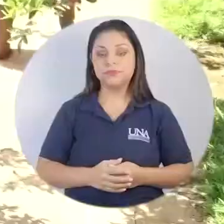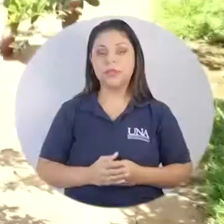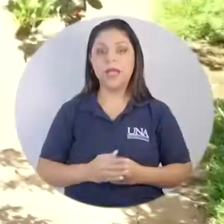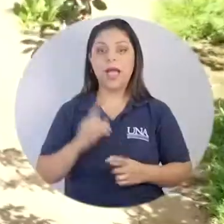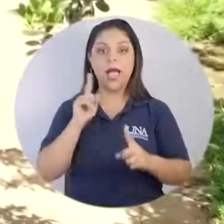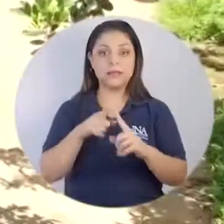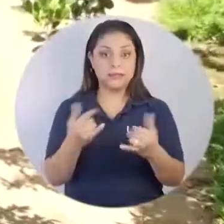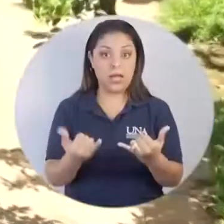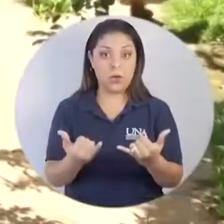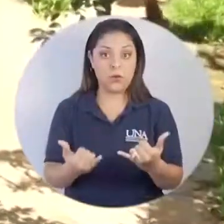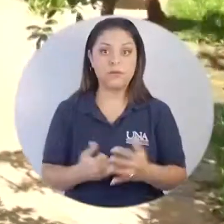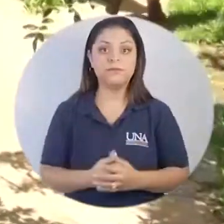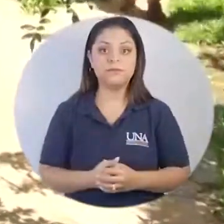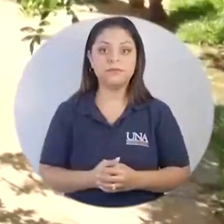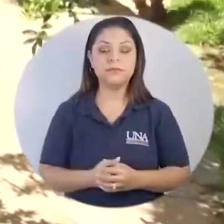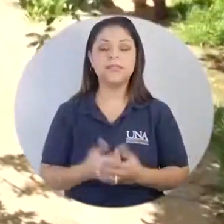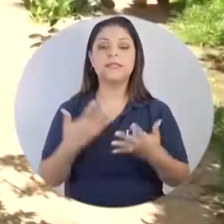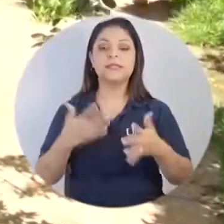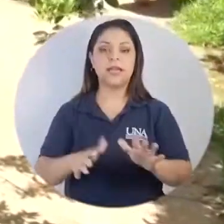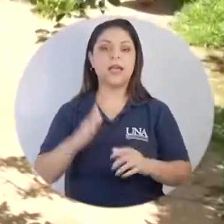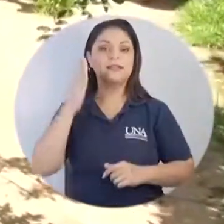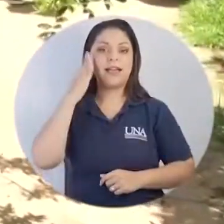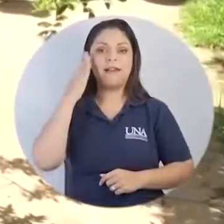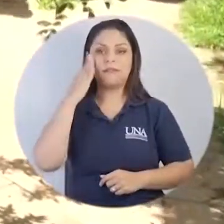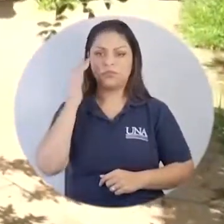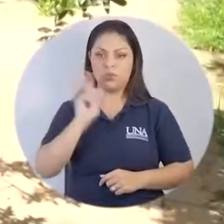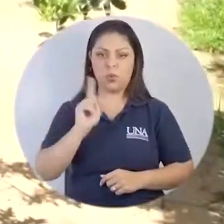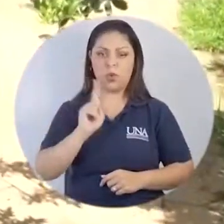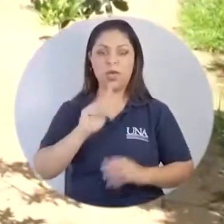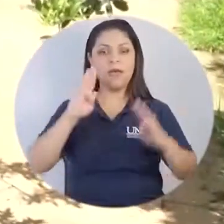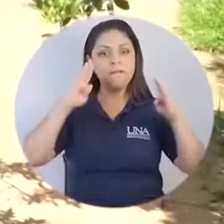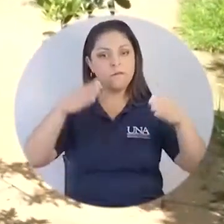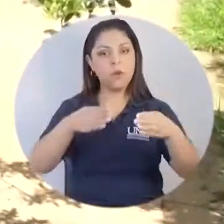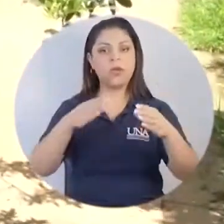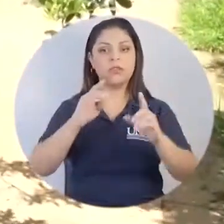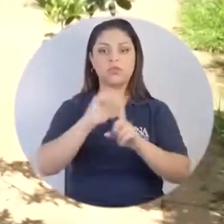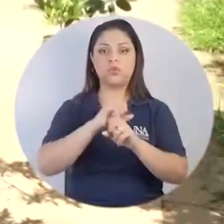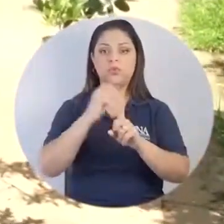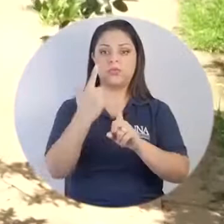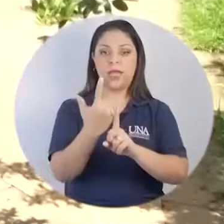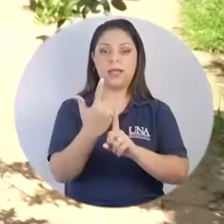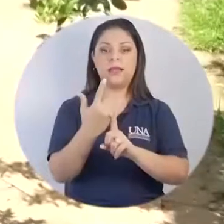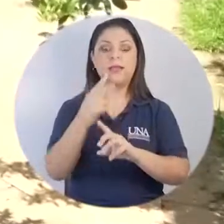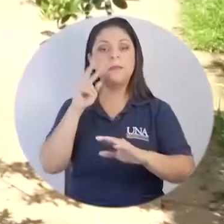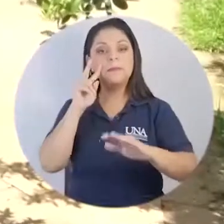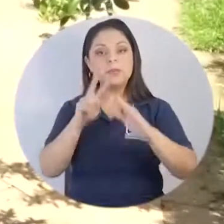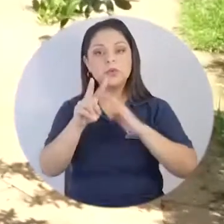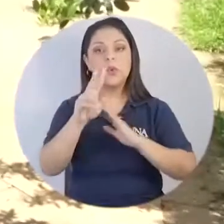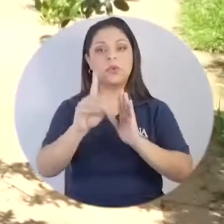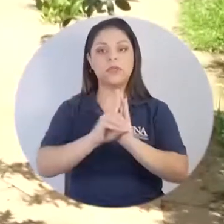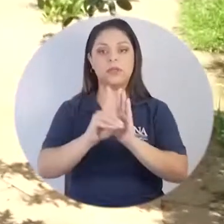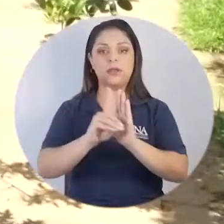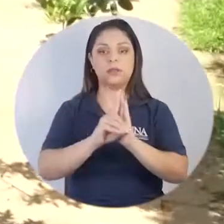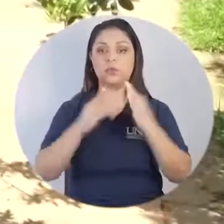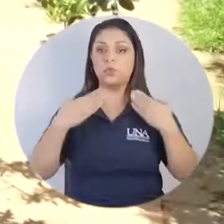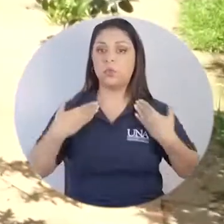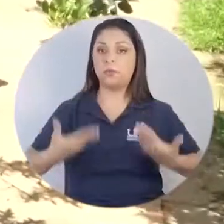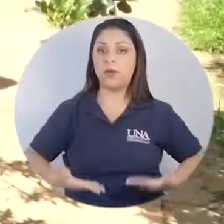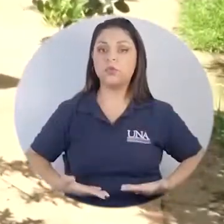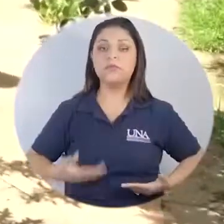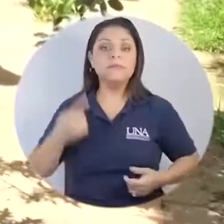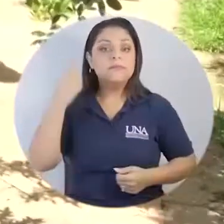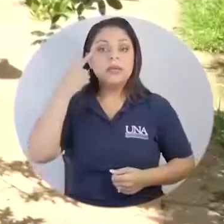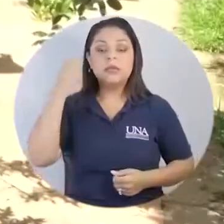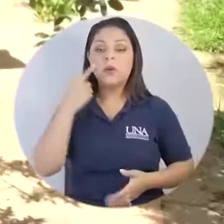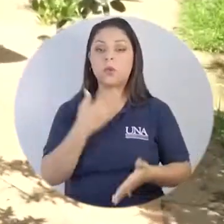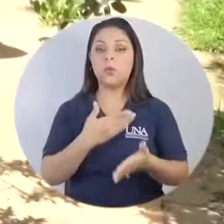la época actual, ¿verdad?, donde ya partimos de que es un enfoque social, ¿verdad?, una visión de los derechos humanos, donde se considera que